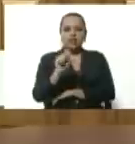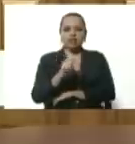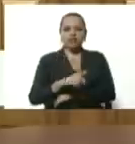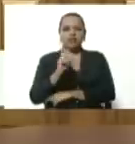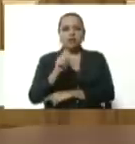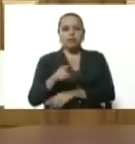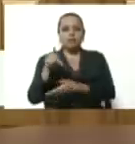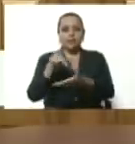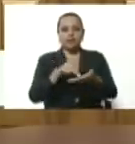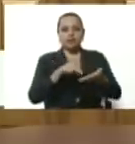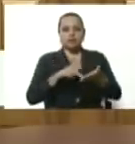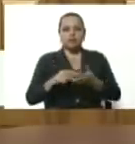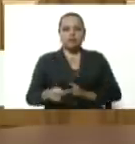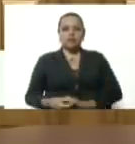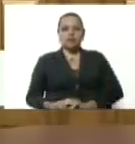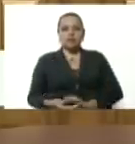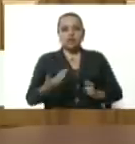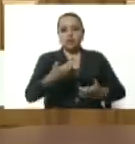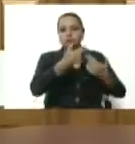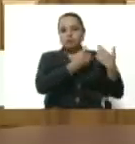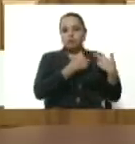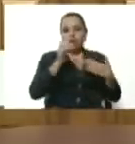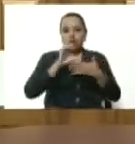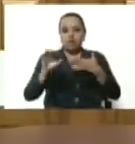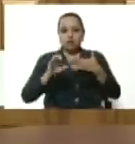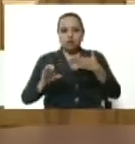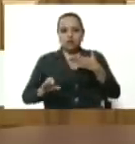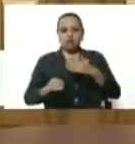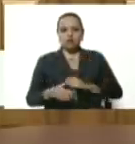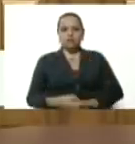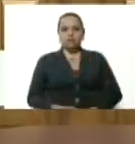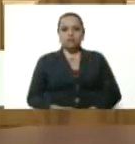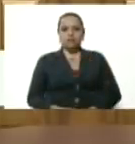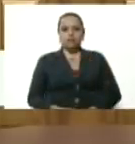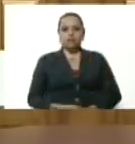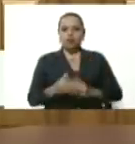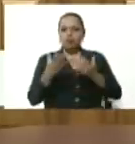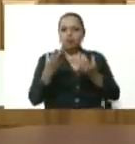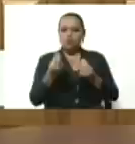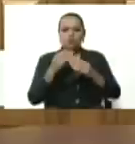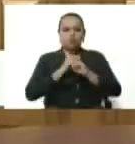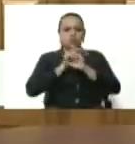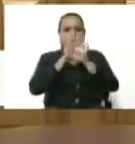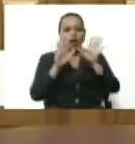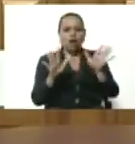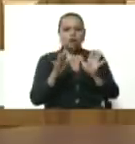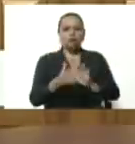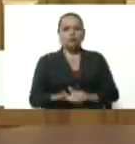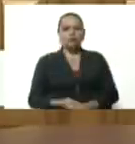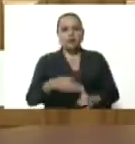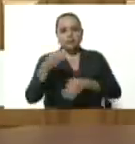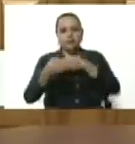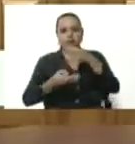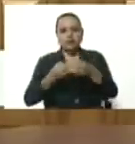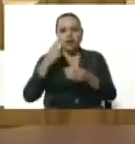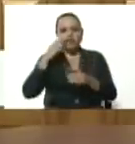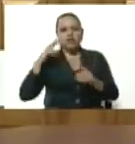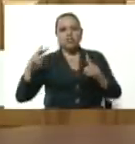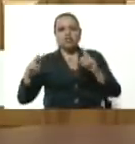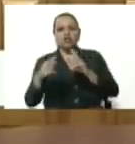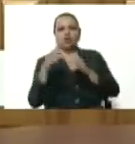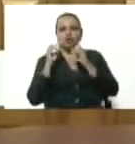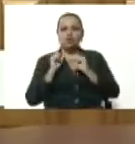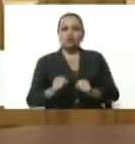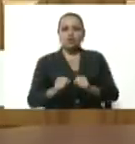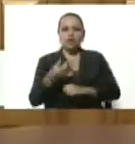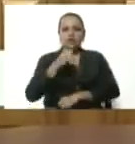Intervino el comandante estratégico operacional con mucha precisión en la visión de seguridad